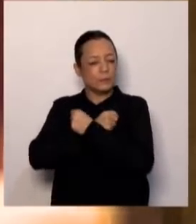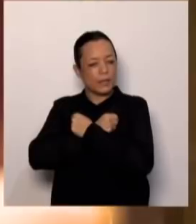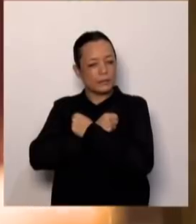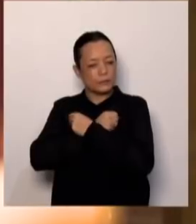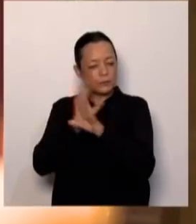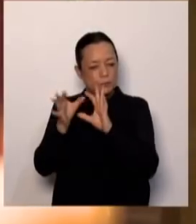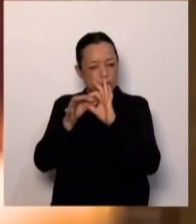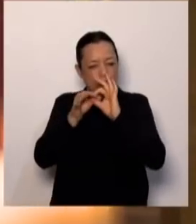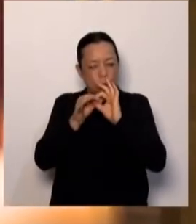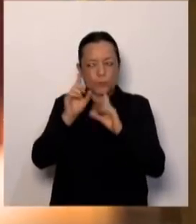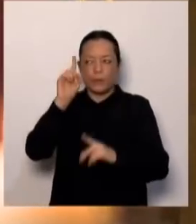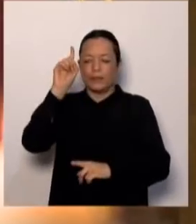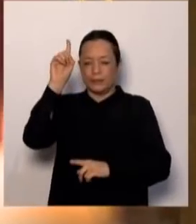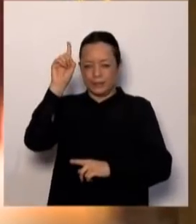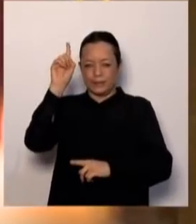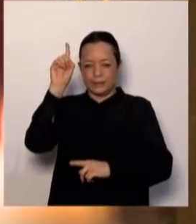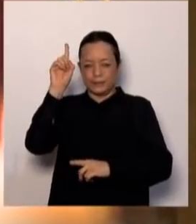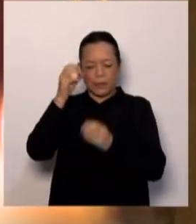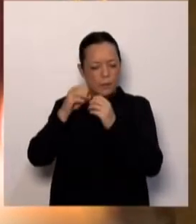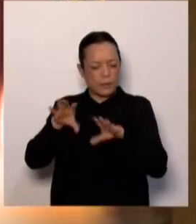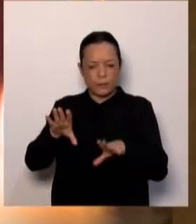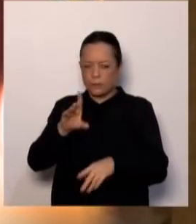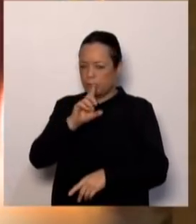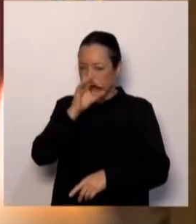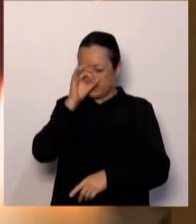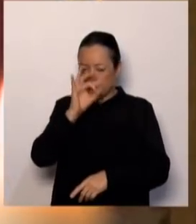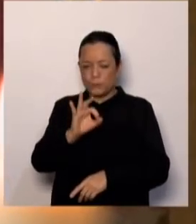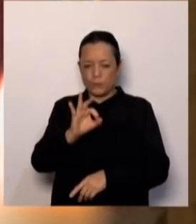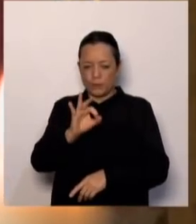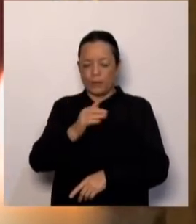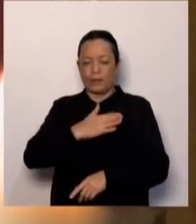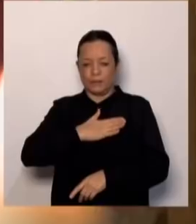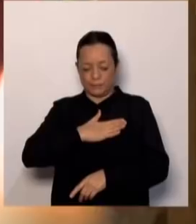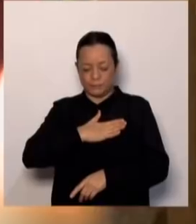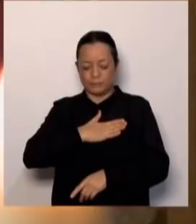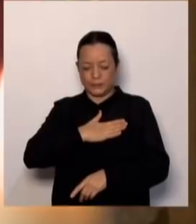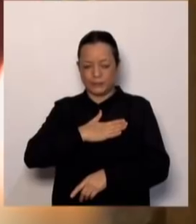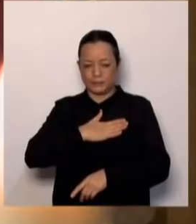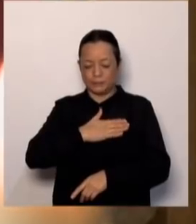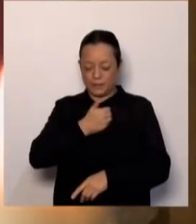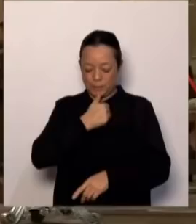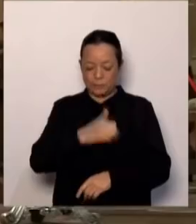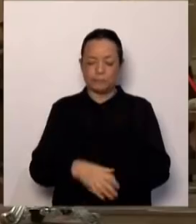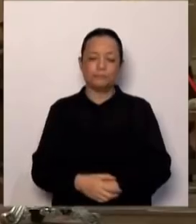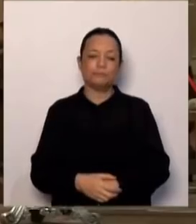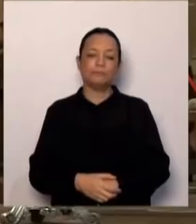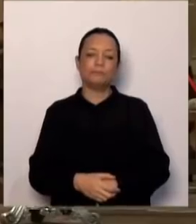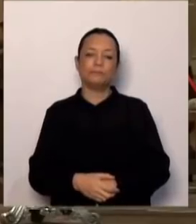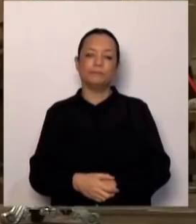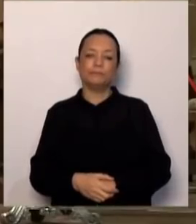todo a ti. No permita, Señor, que jamás me separe de ti. Amén.